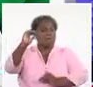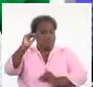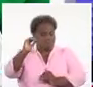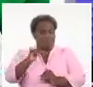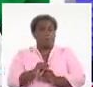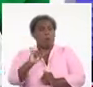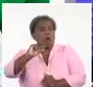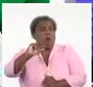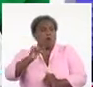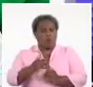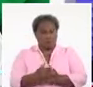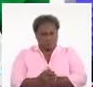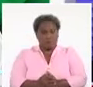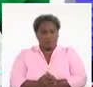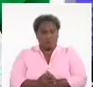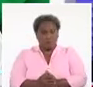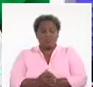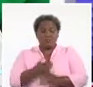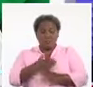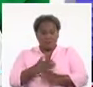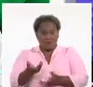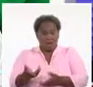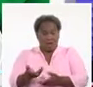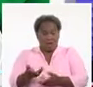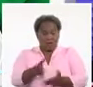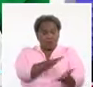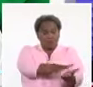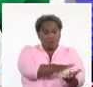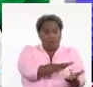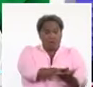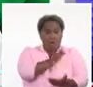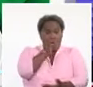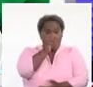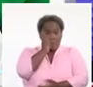que el sexo masculino ya sea el